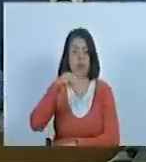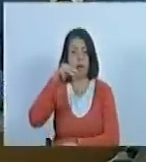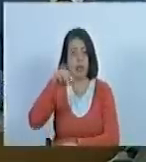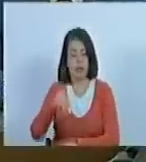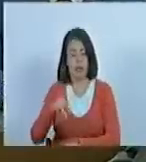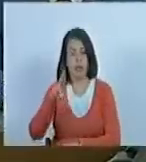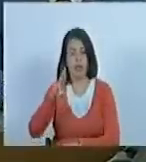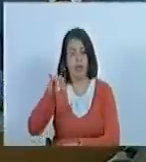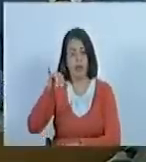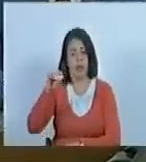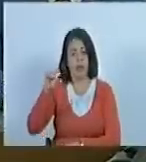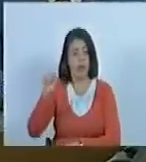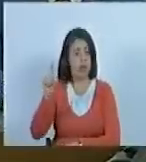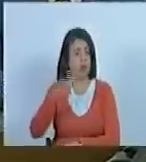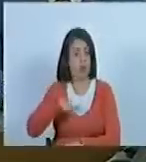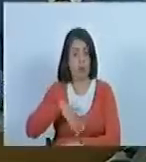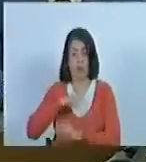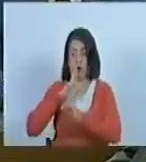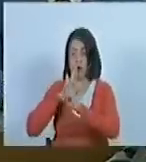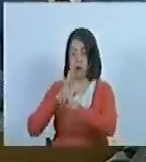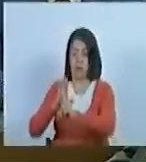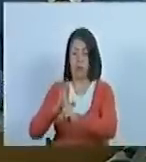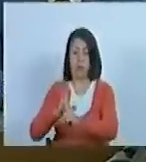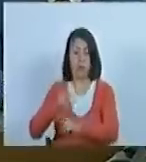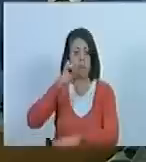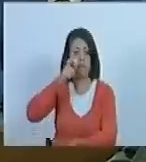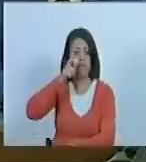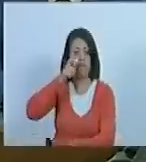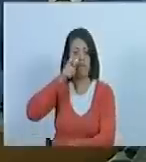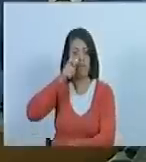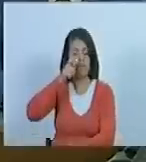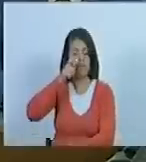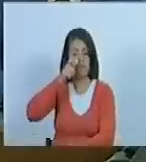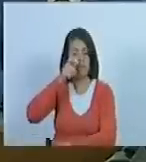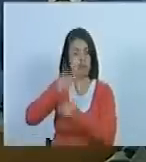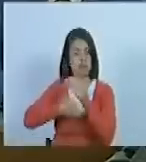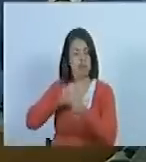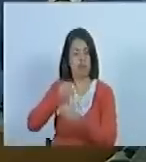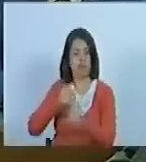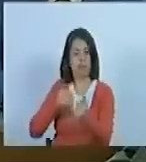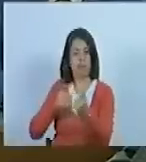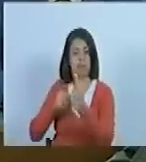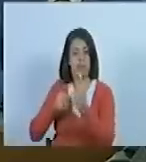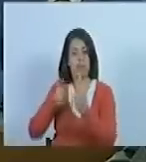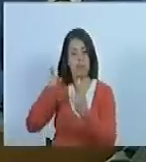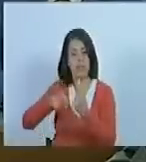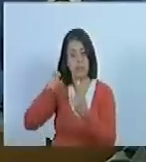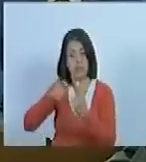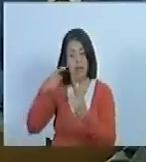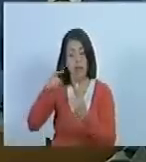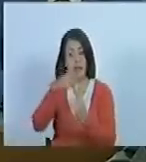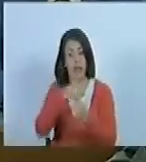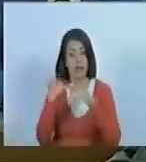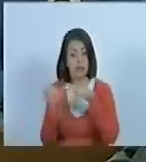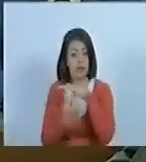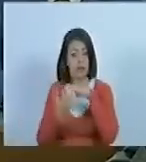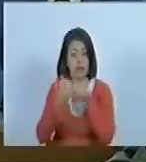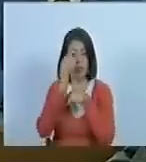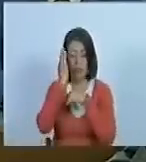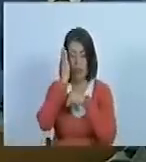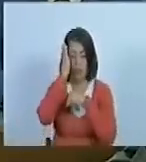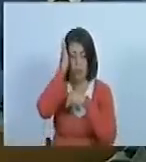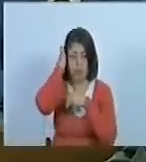Ríos. Esa no puede ser la respuesta de un personal de seguridad frente al tema de la carencia que pueda tener la institución